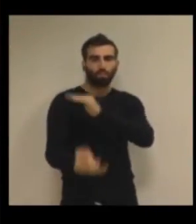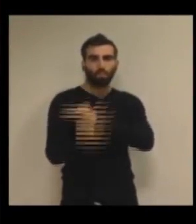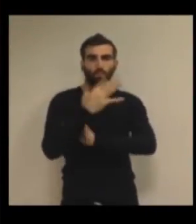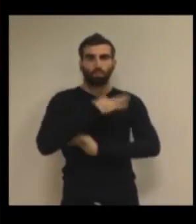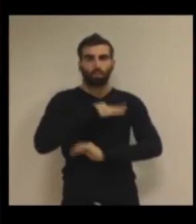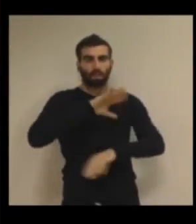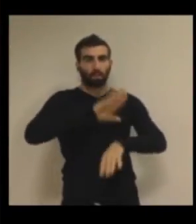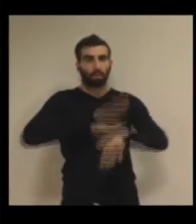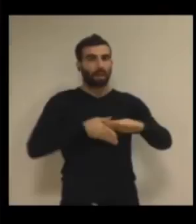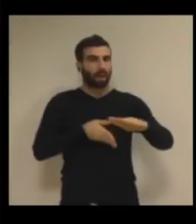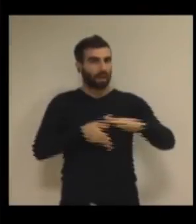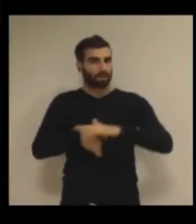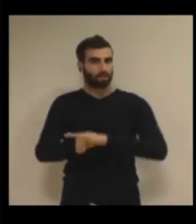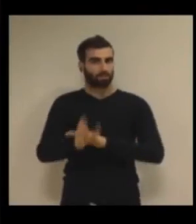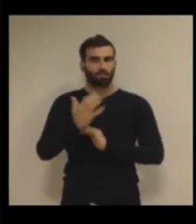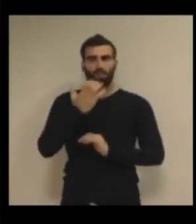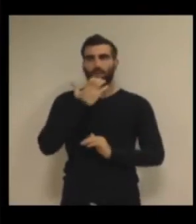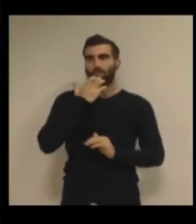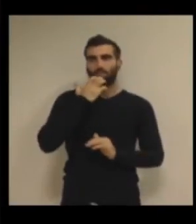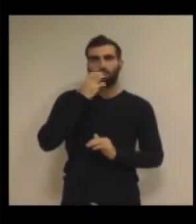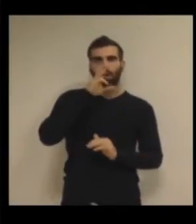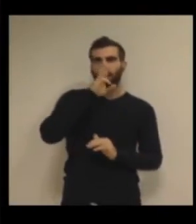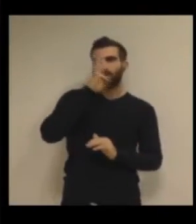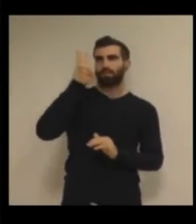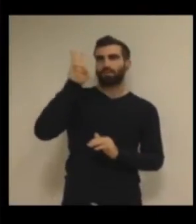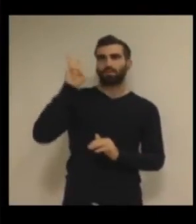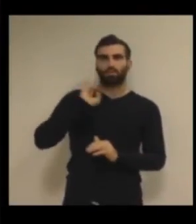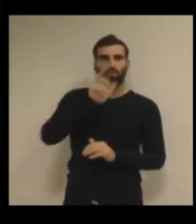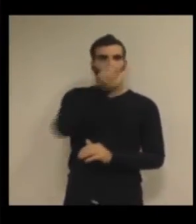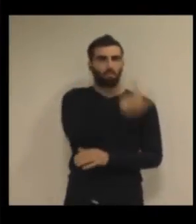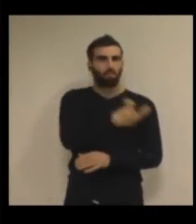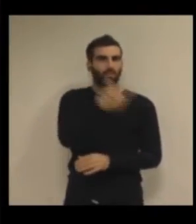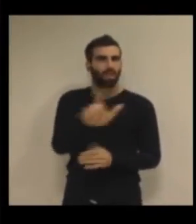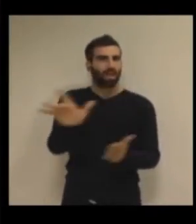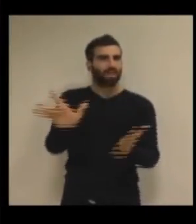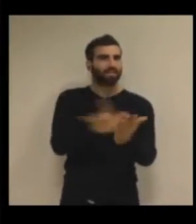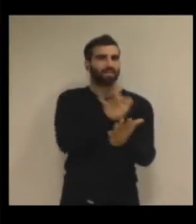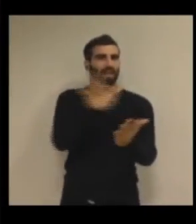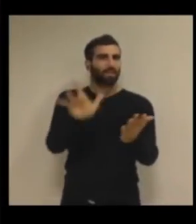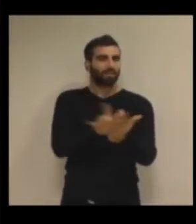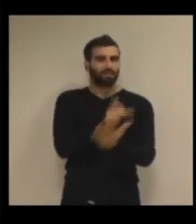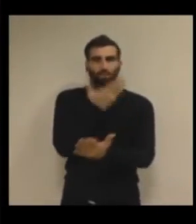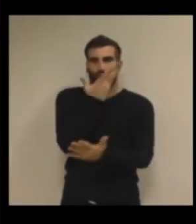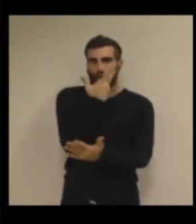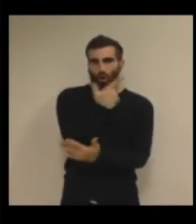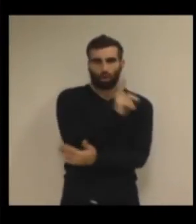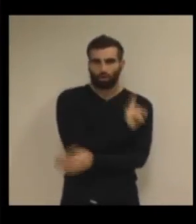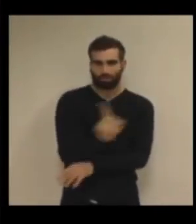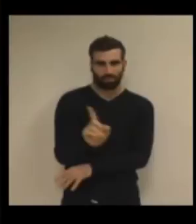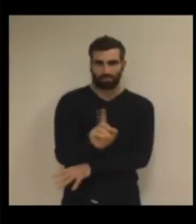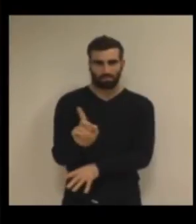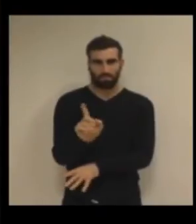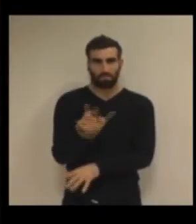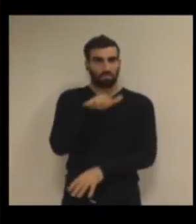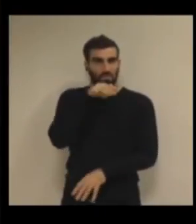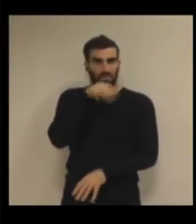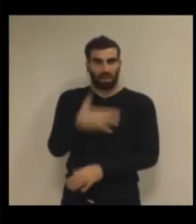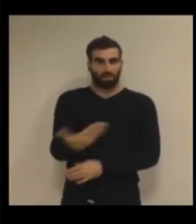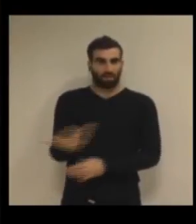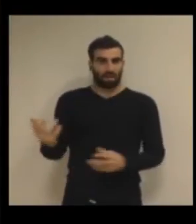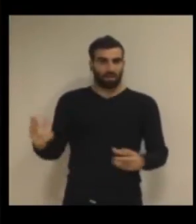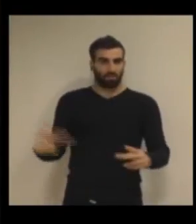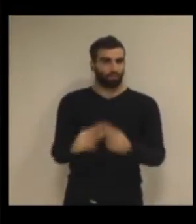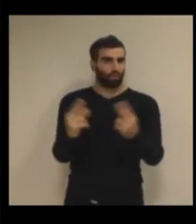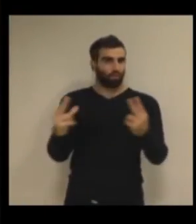decir, pues, hace 3 años prácticamente nadie conocía las tabletas. Sí. Y ahora gran parte de o